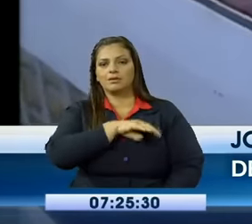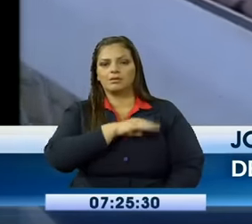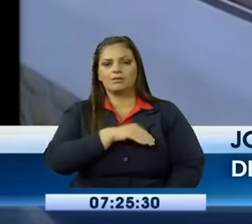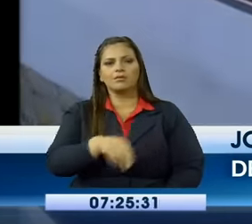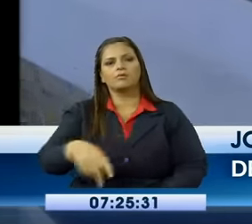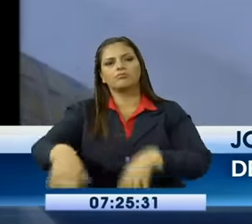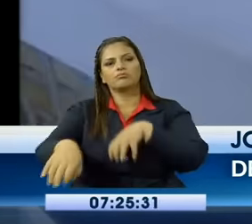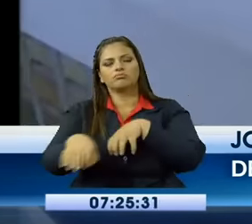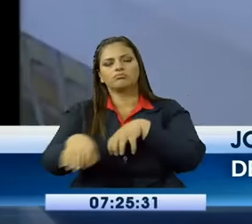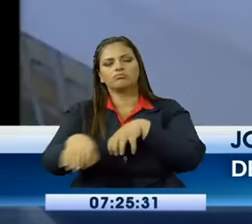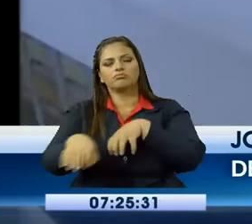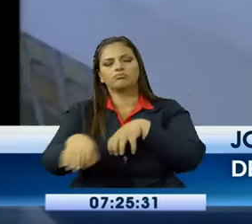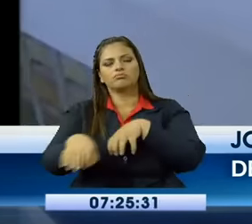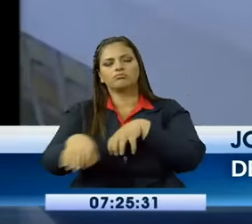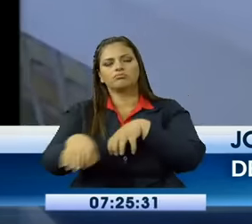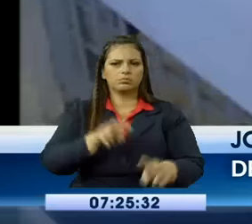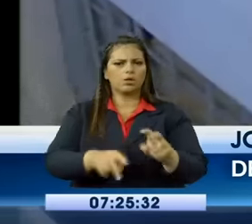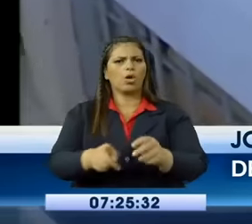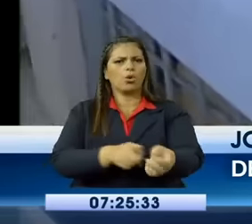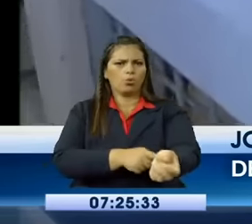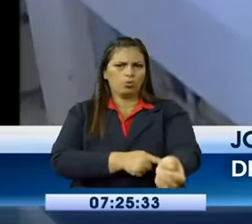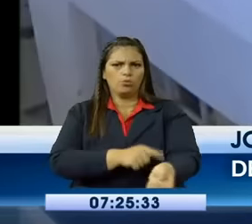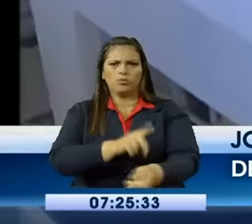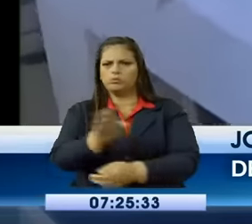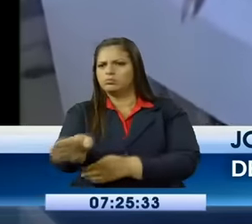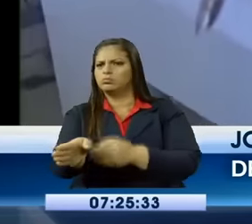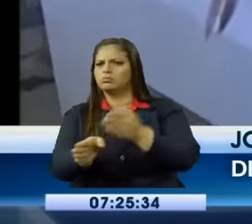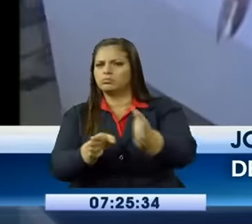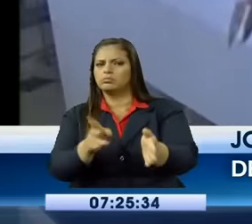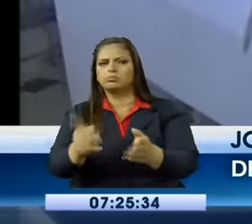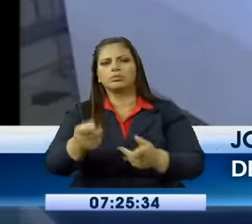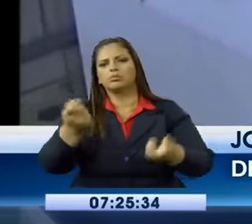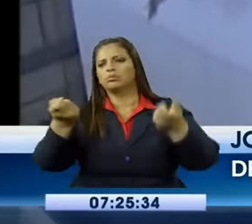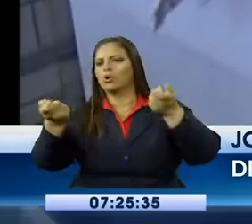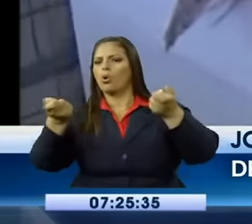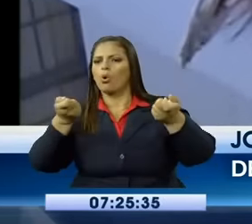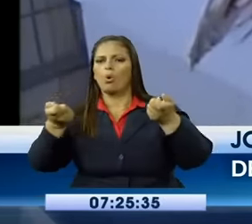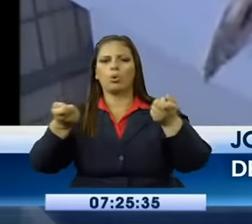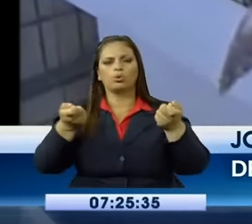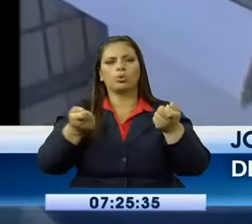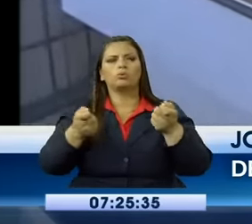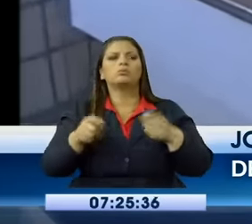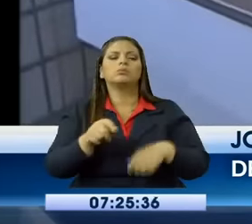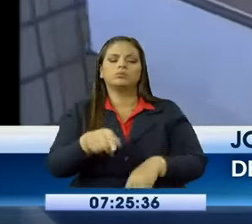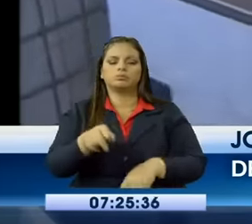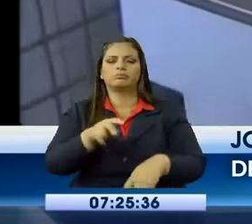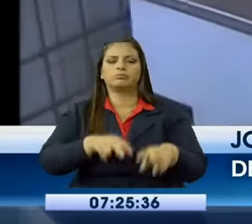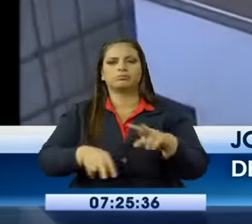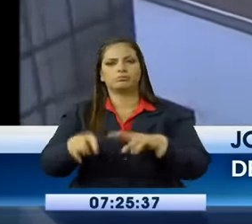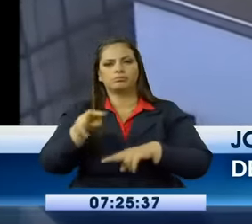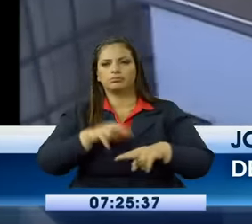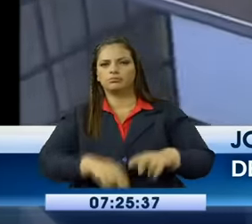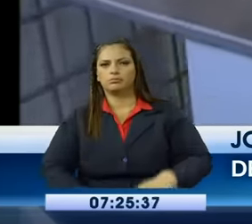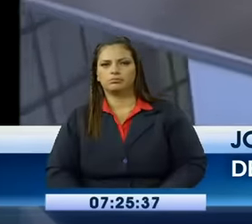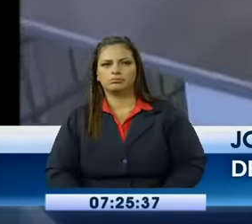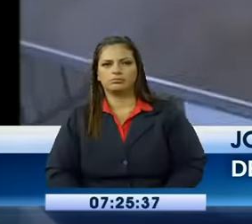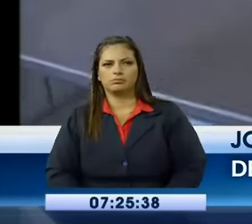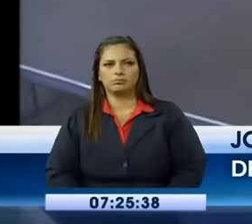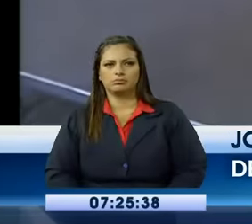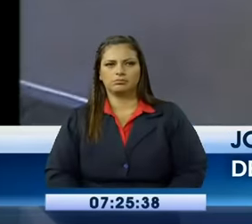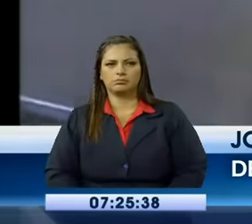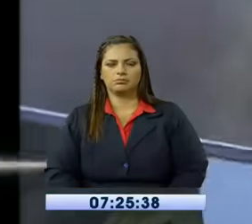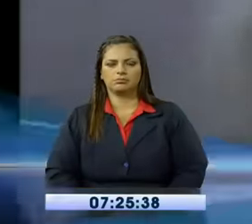ejecuta, como de costumbre, operativos de control en los diferentes centros de abastos del puerto